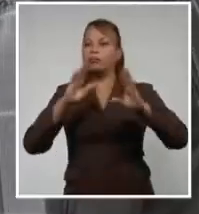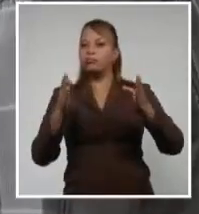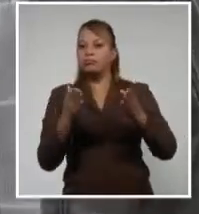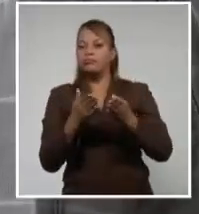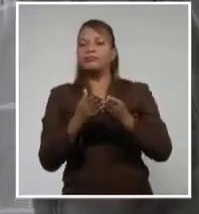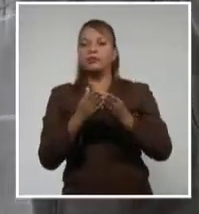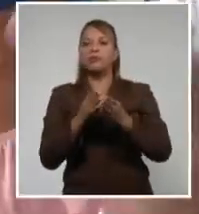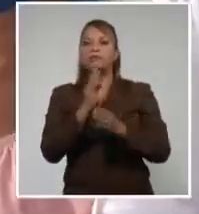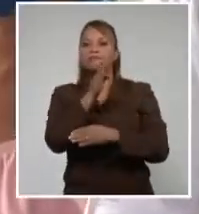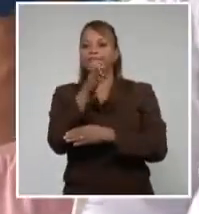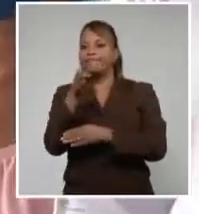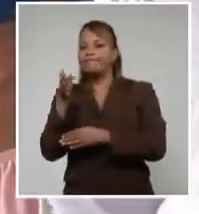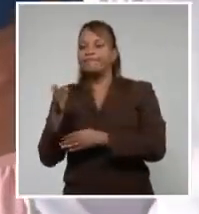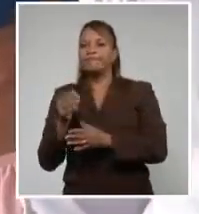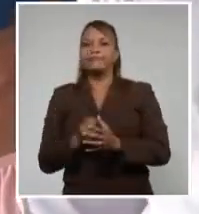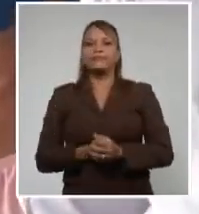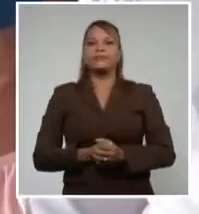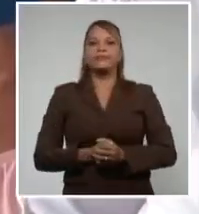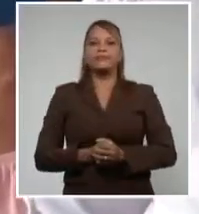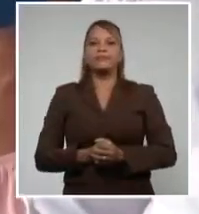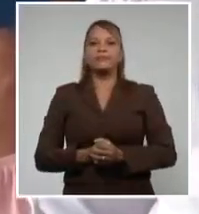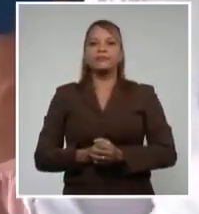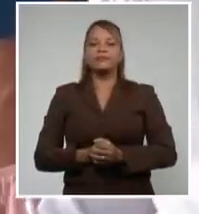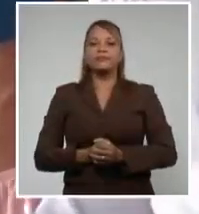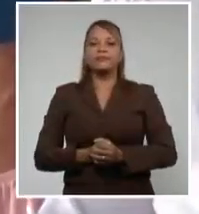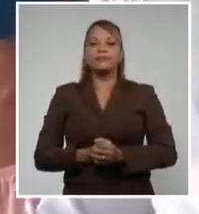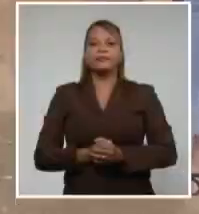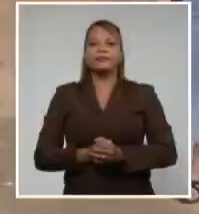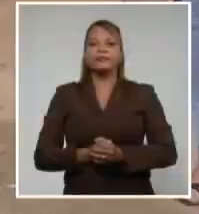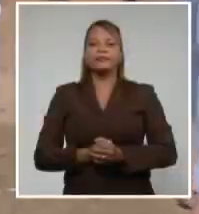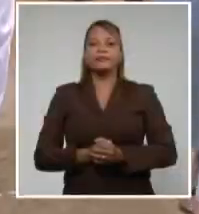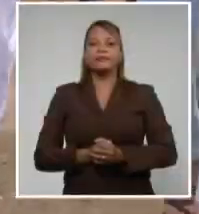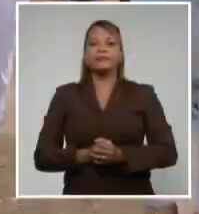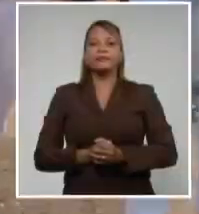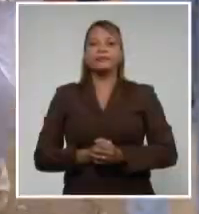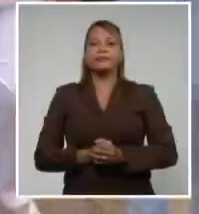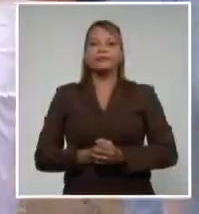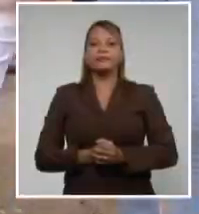camarógrafo Rigoberto León y Lian Díaz Fundora, para el Sistema Informativo de la Televisión Cubana.